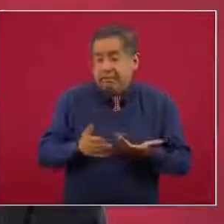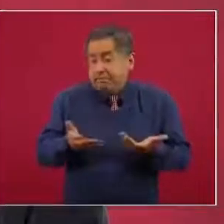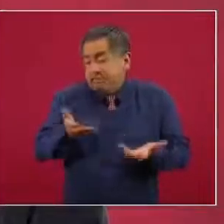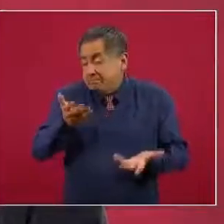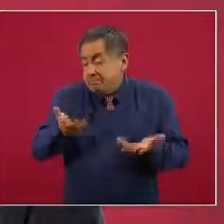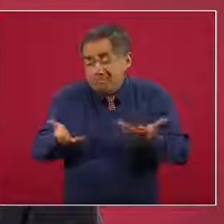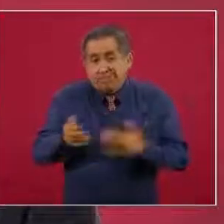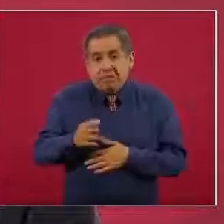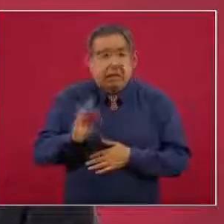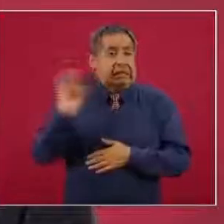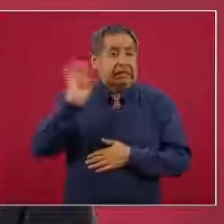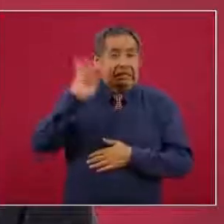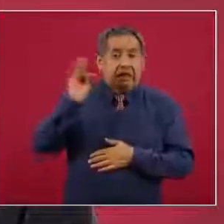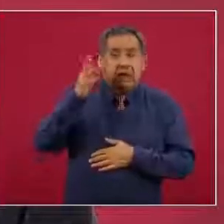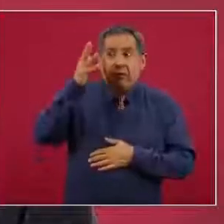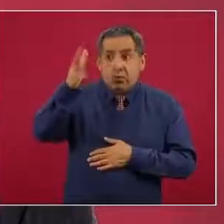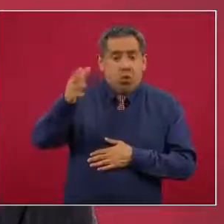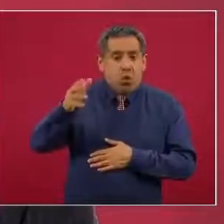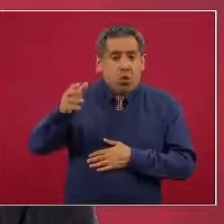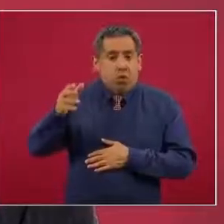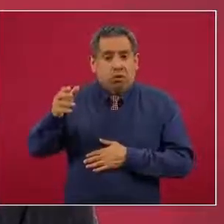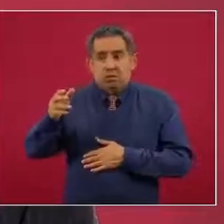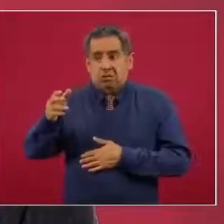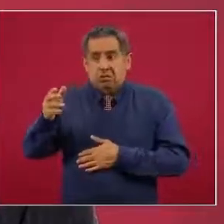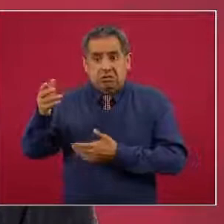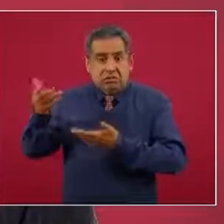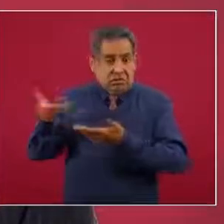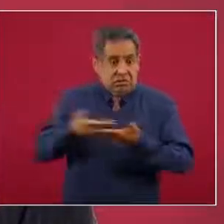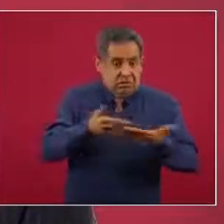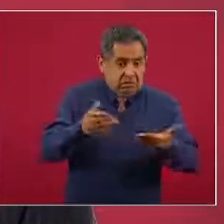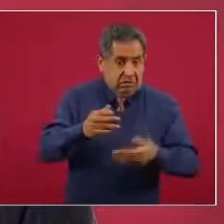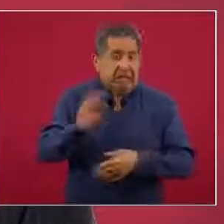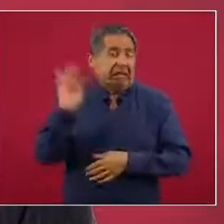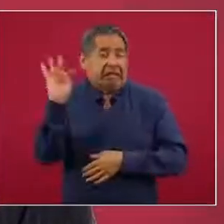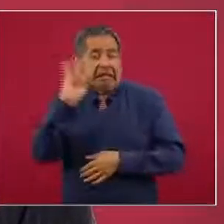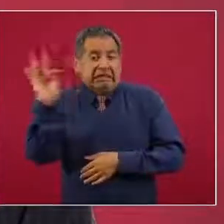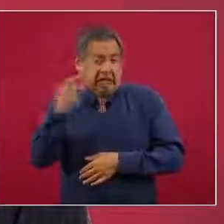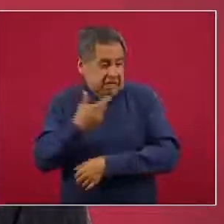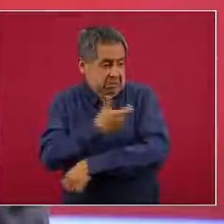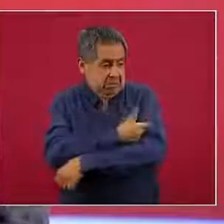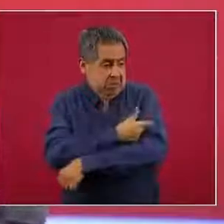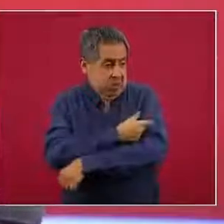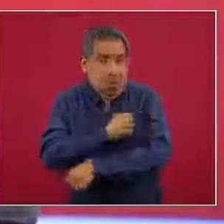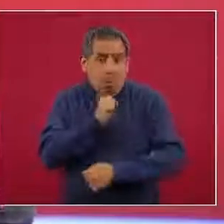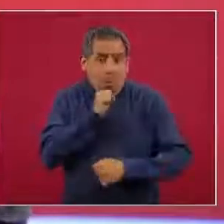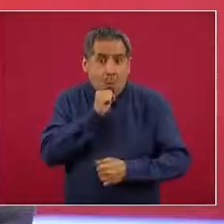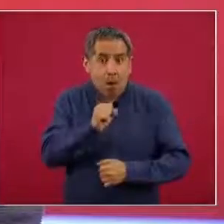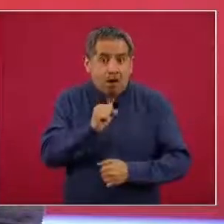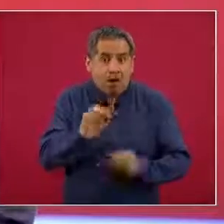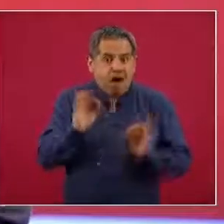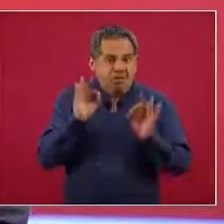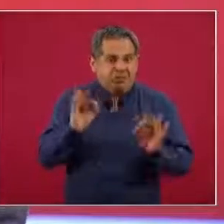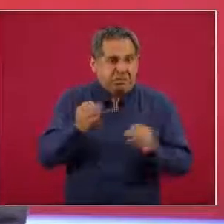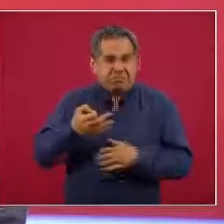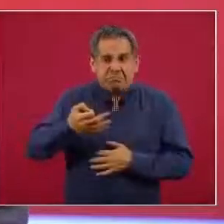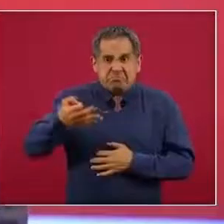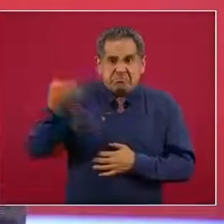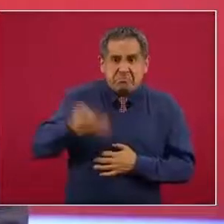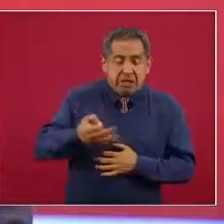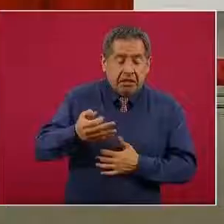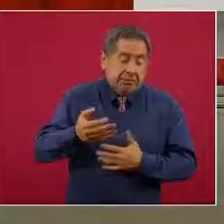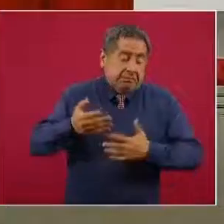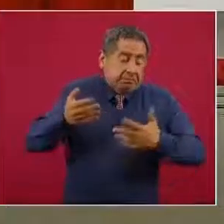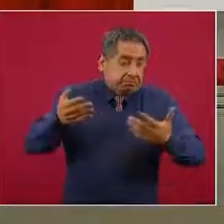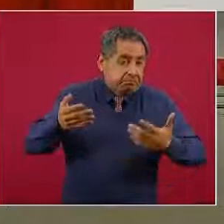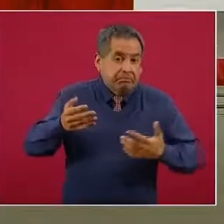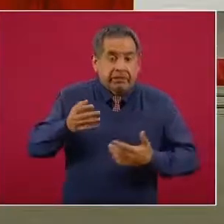vacunas disponibles tienen un alto grado de eficacia y eventualmente de efectividad, que es